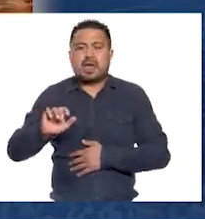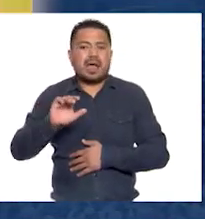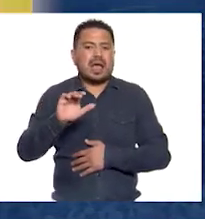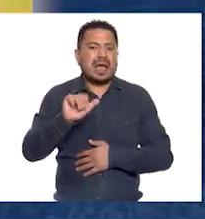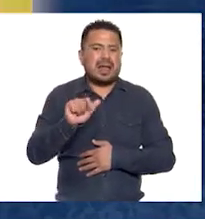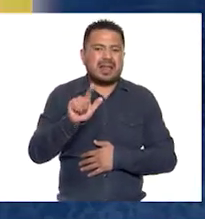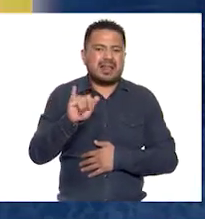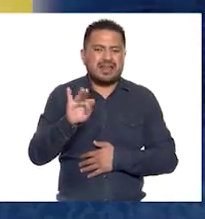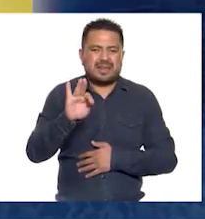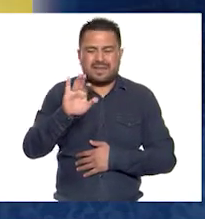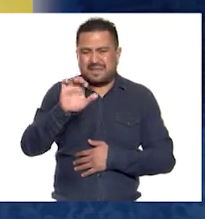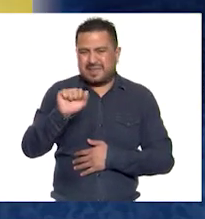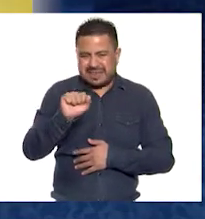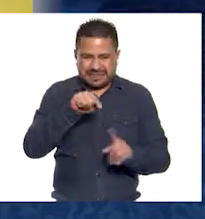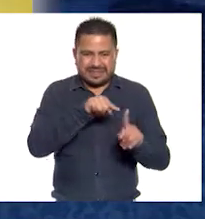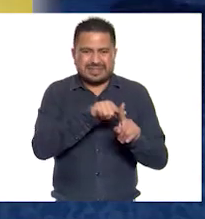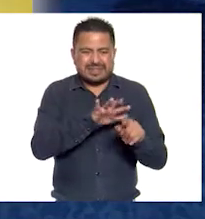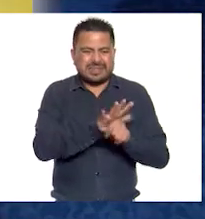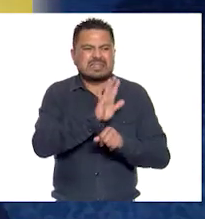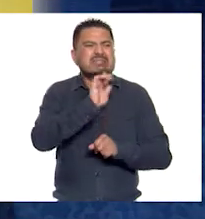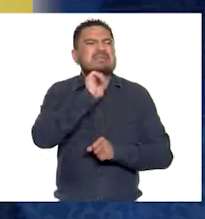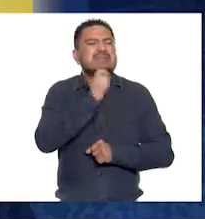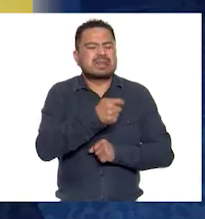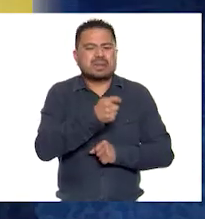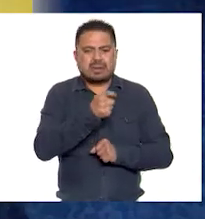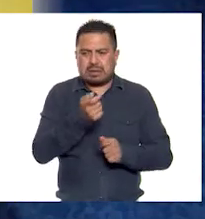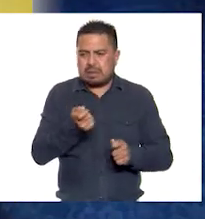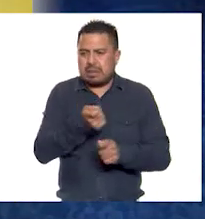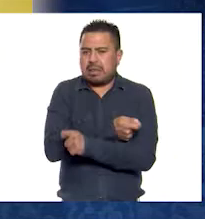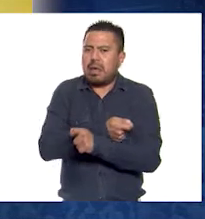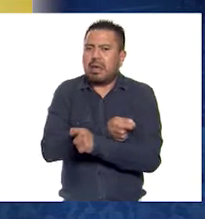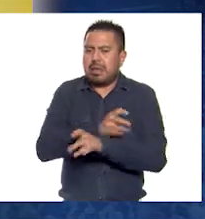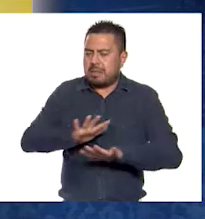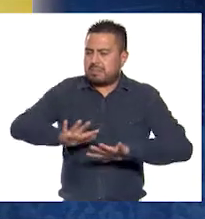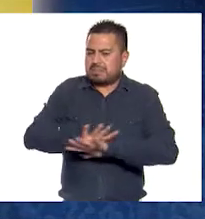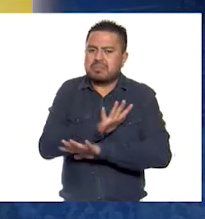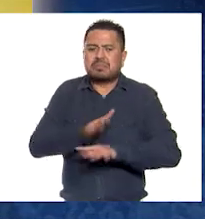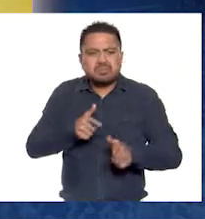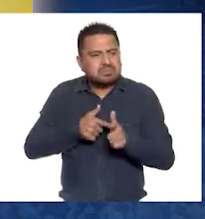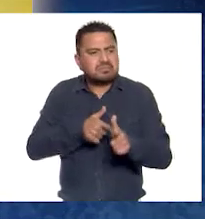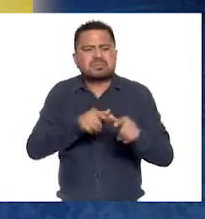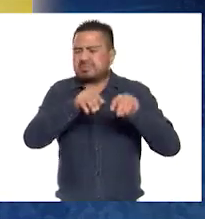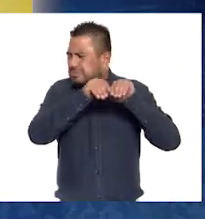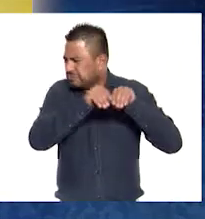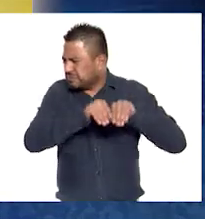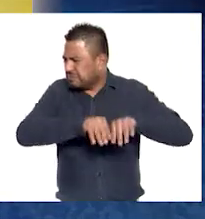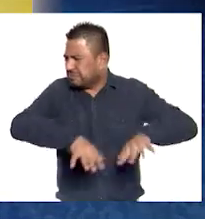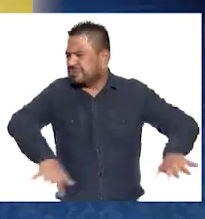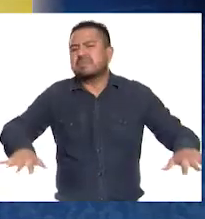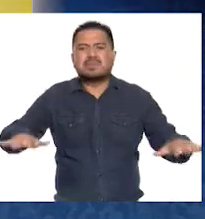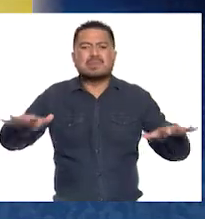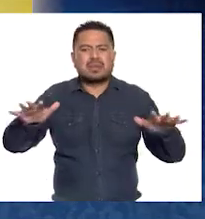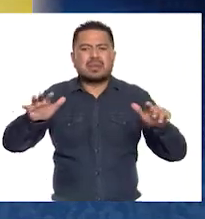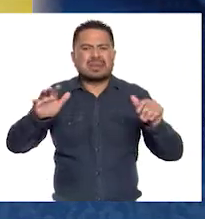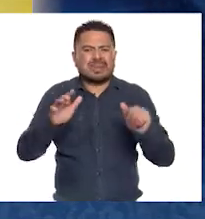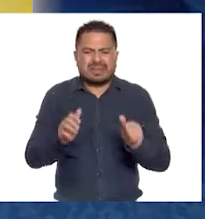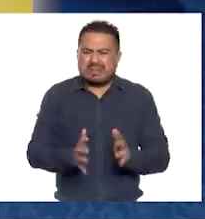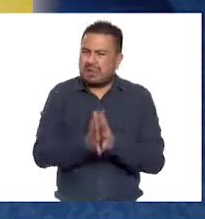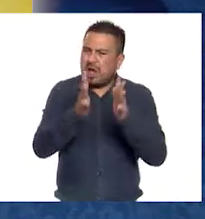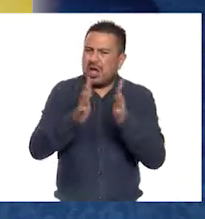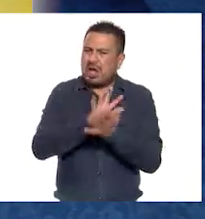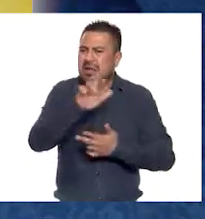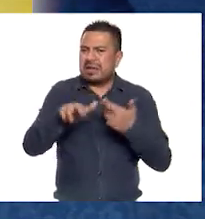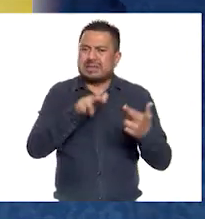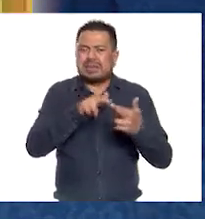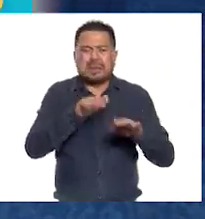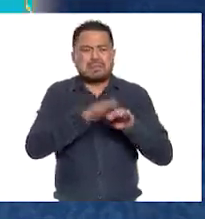califas, del árabe jalifa, que significa reemplazante, continuaron con la expansión de la doctrina y conquistaron una región